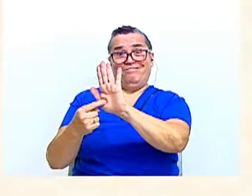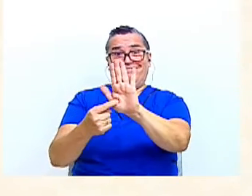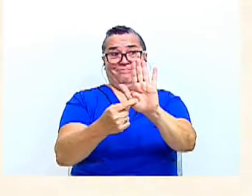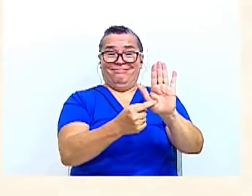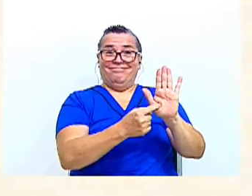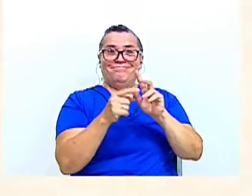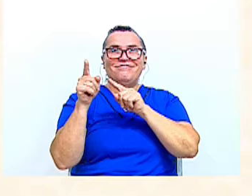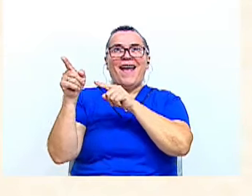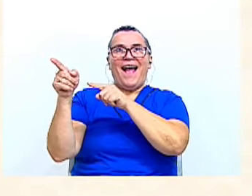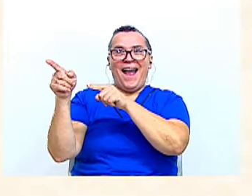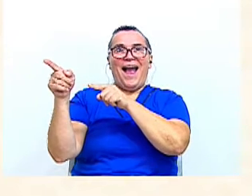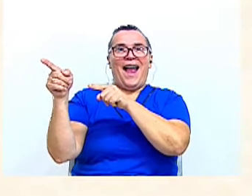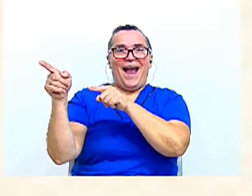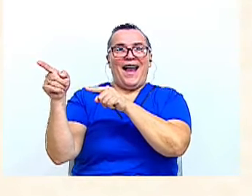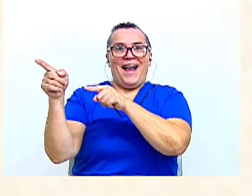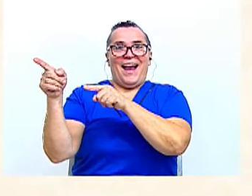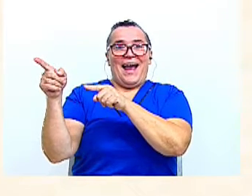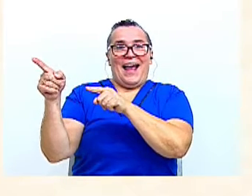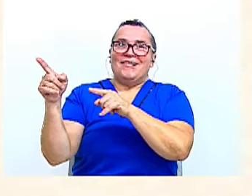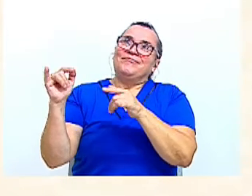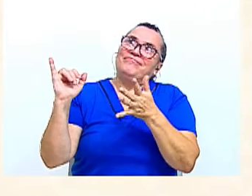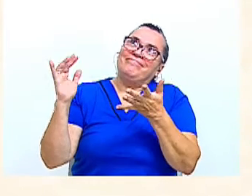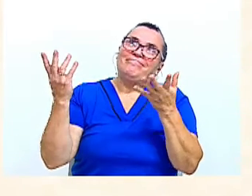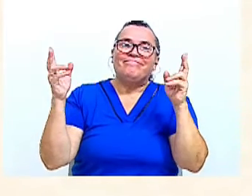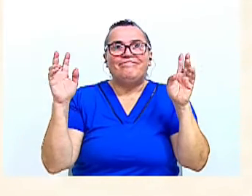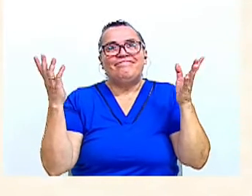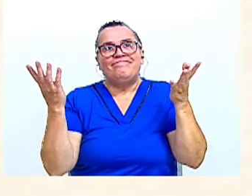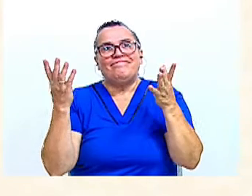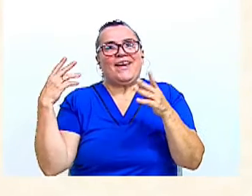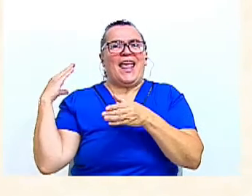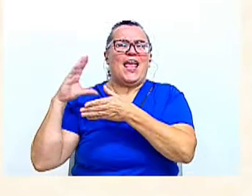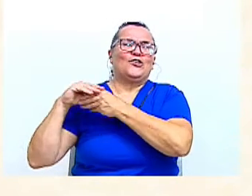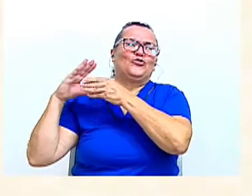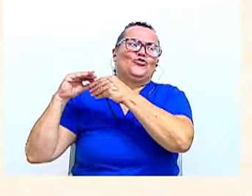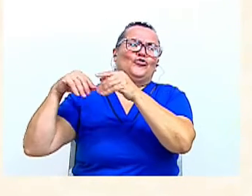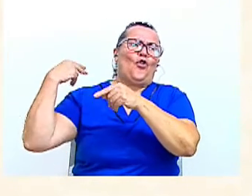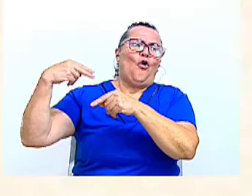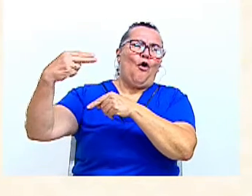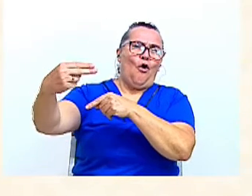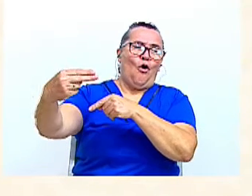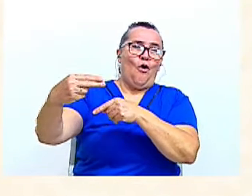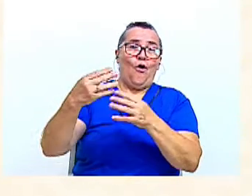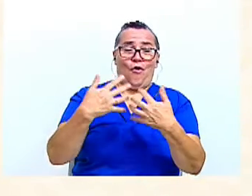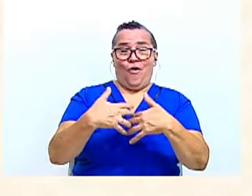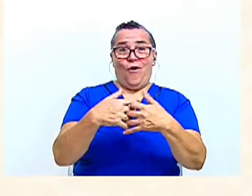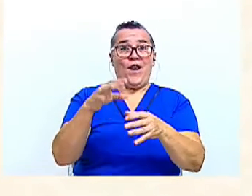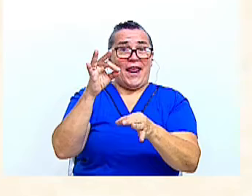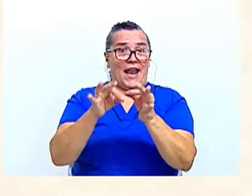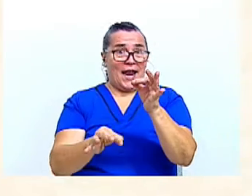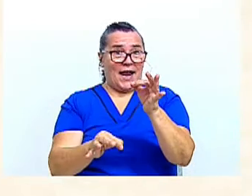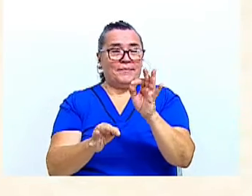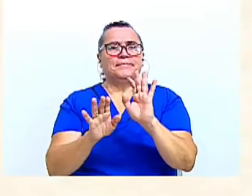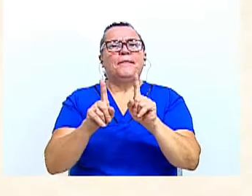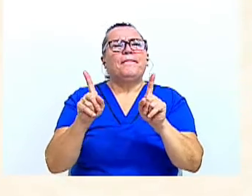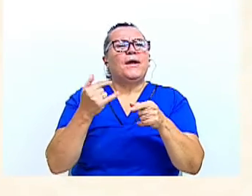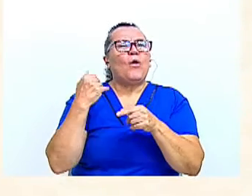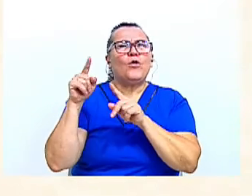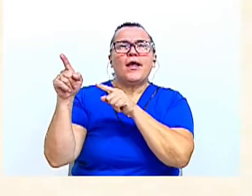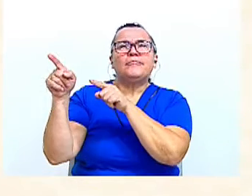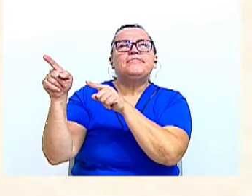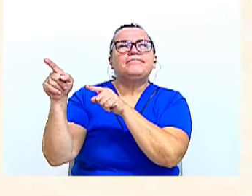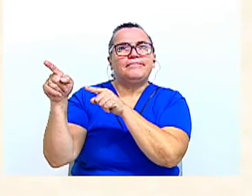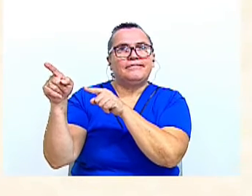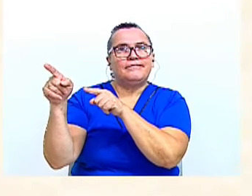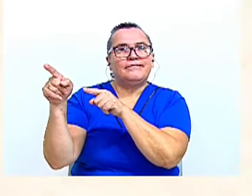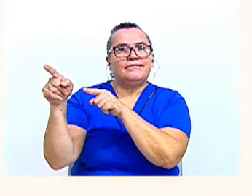un poquito de esta historia de las máquinas simples, pero ahora vamos a ilustrar